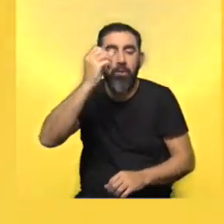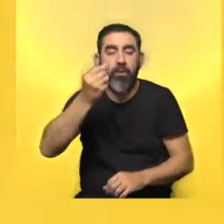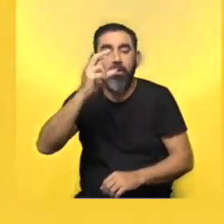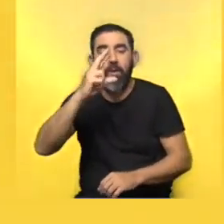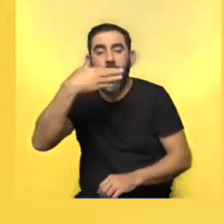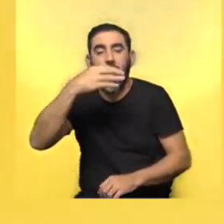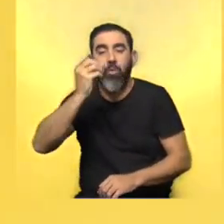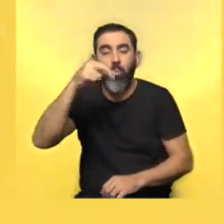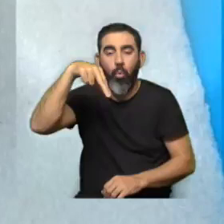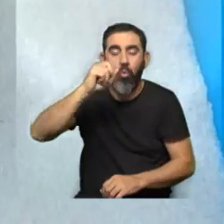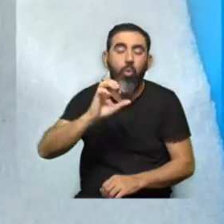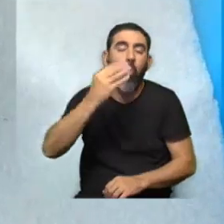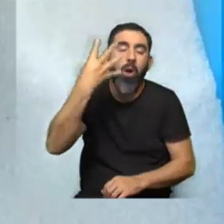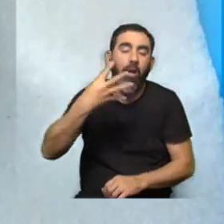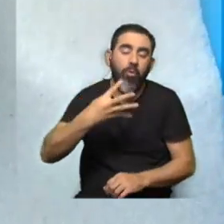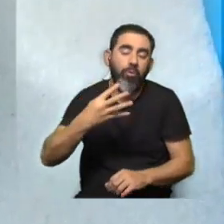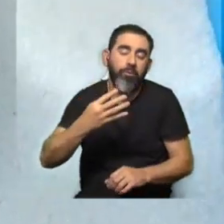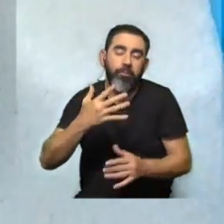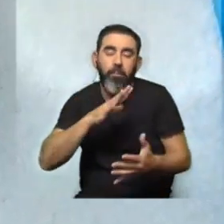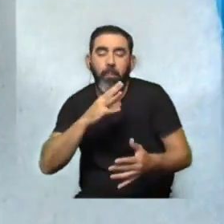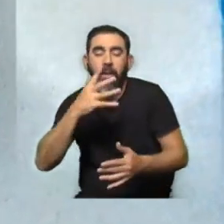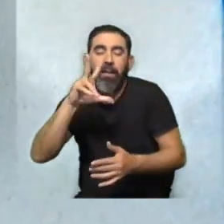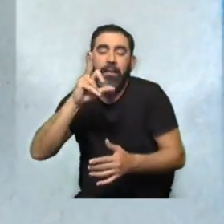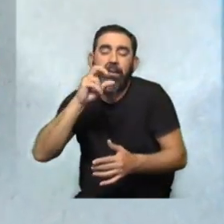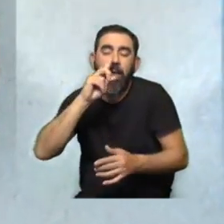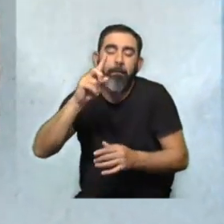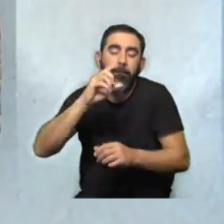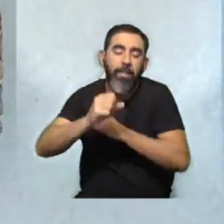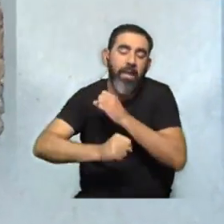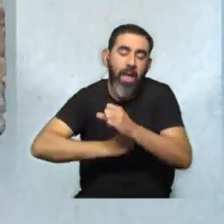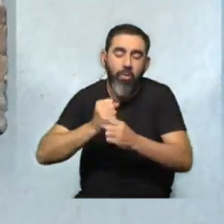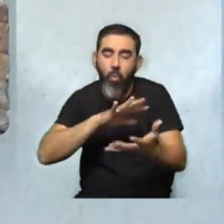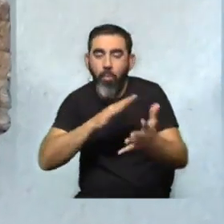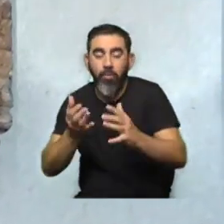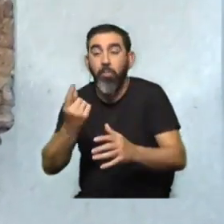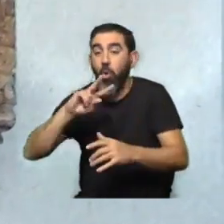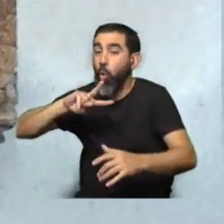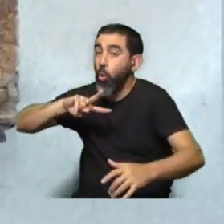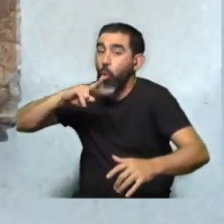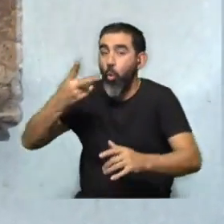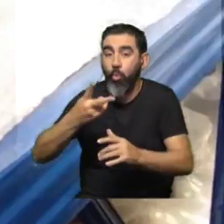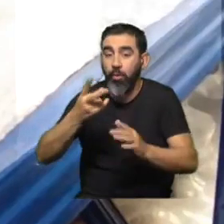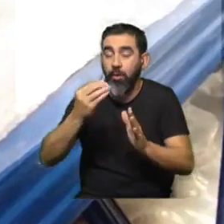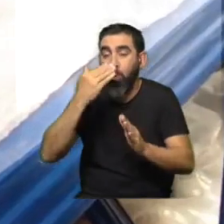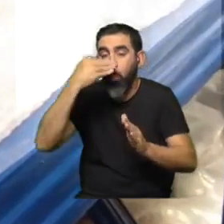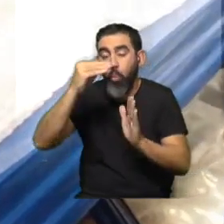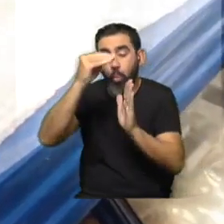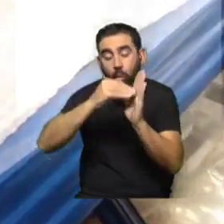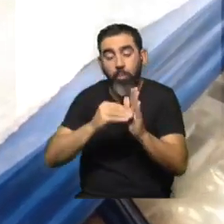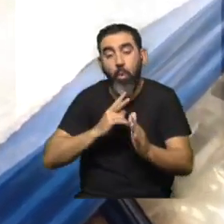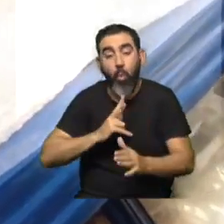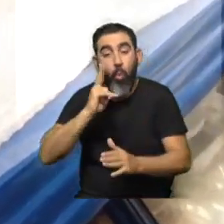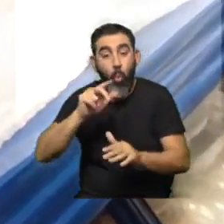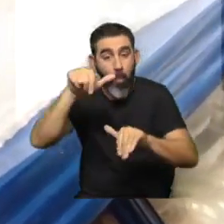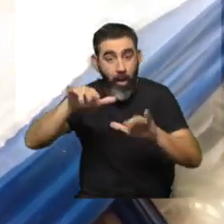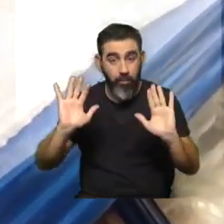algún milenio para atrás. Correcto, pero claramente el doble de lo que serían los registros humanos datados de los que hablamos